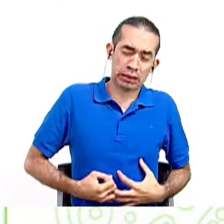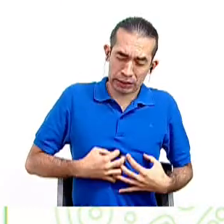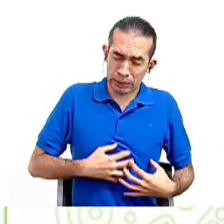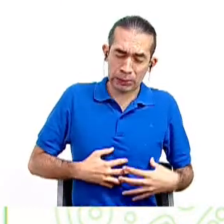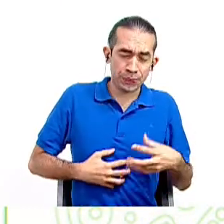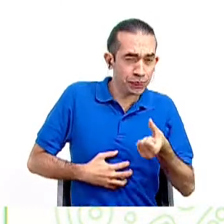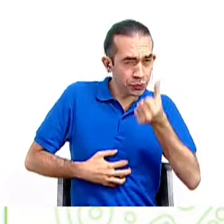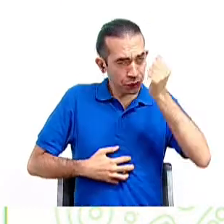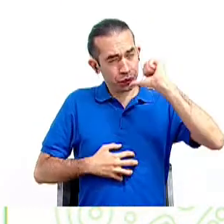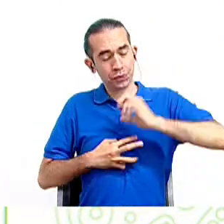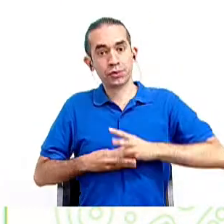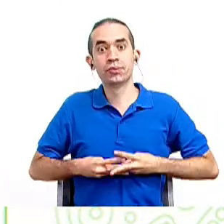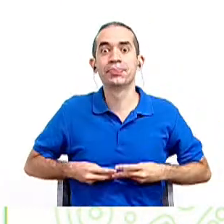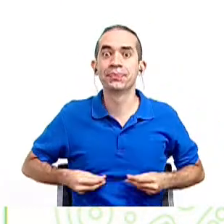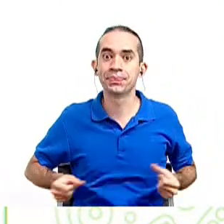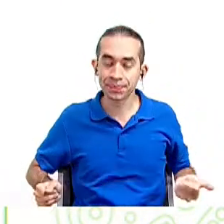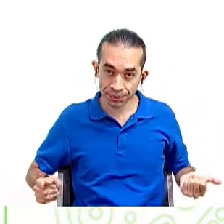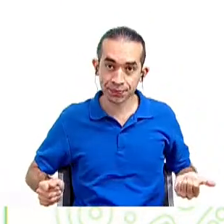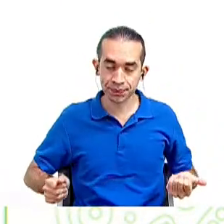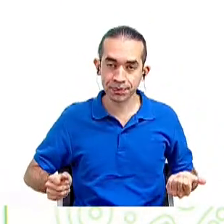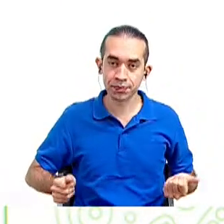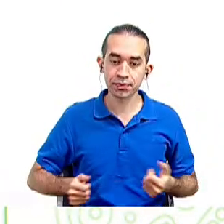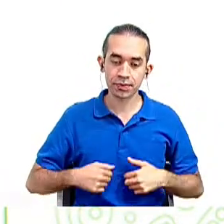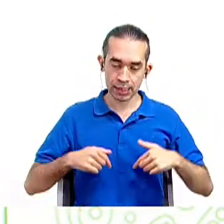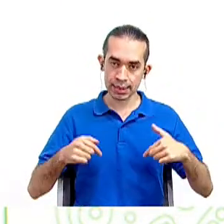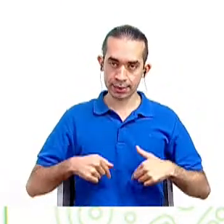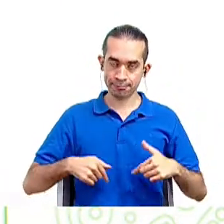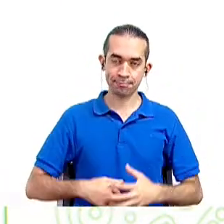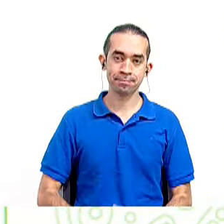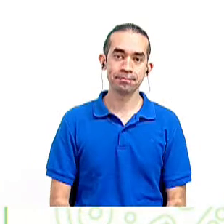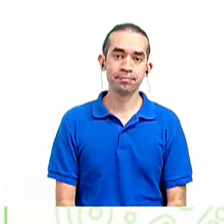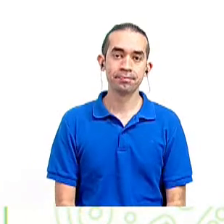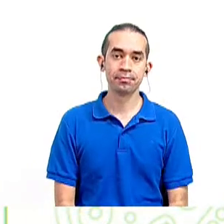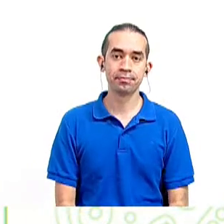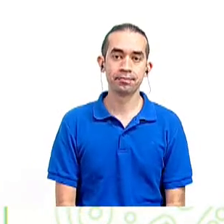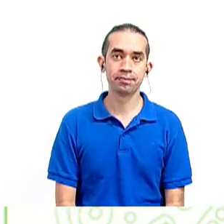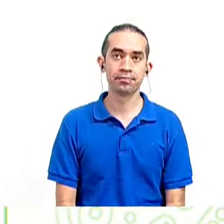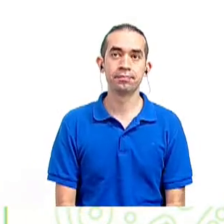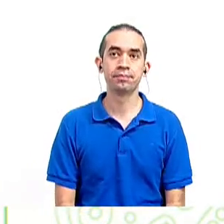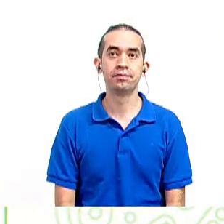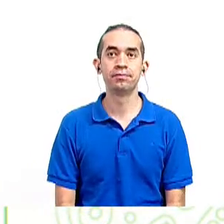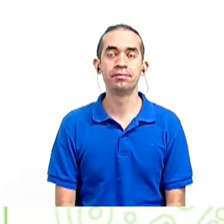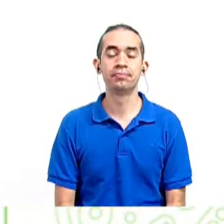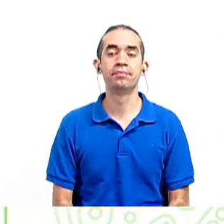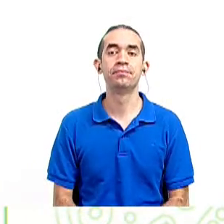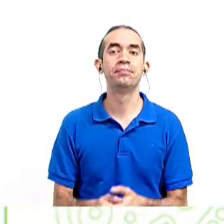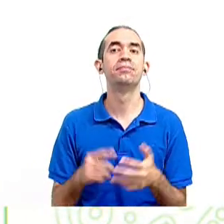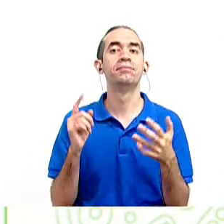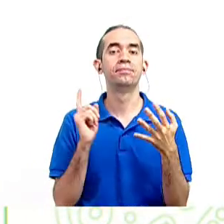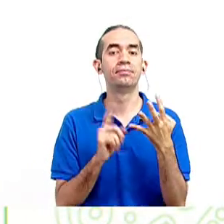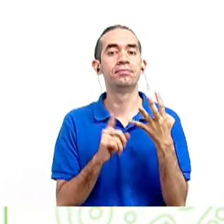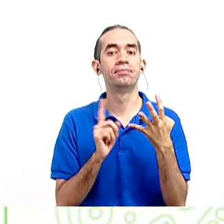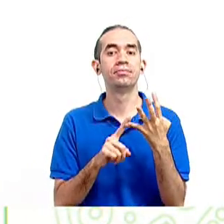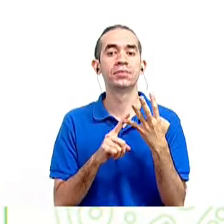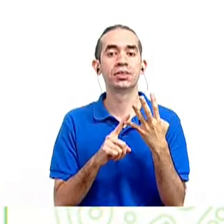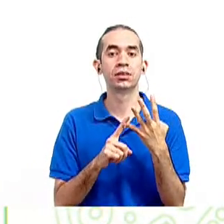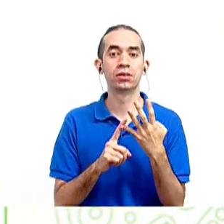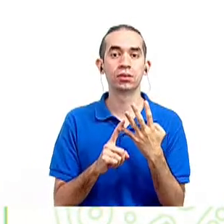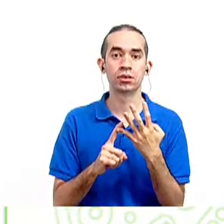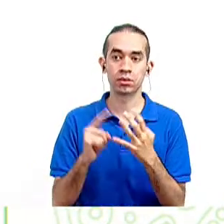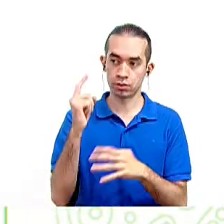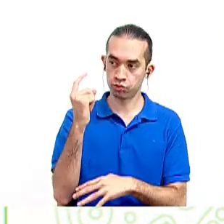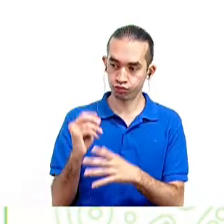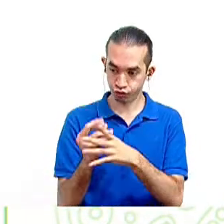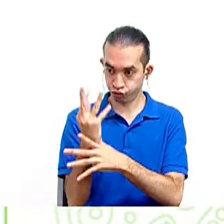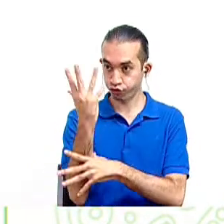acidez y tomamos un antiácido para que se elimine esa acidez. Y otra cosa que vimos en el video es la fotosíntesis, que es